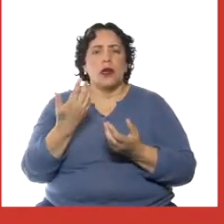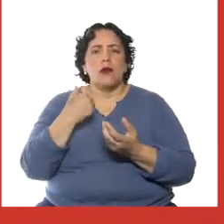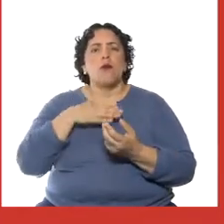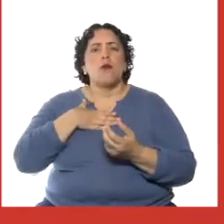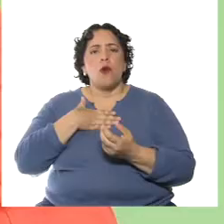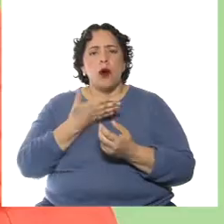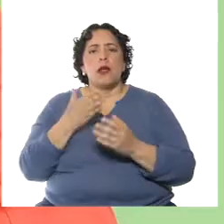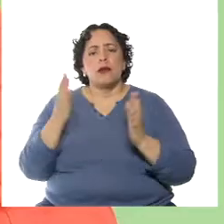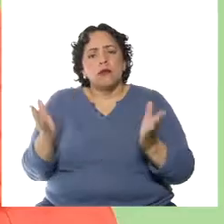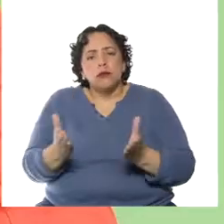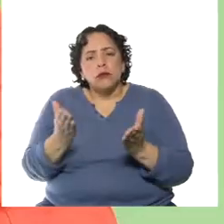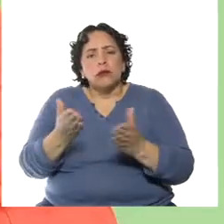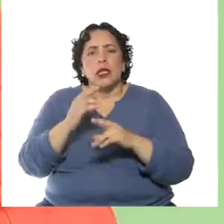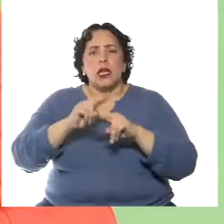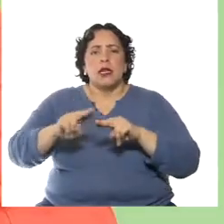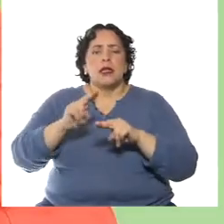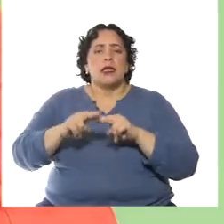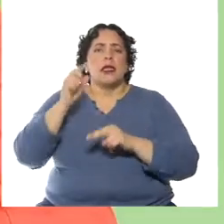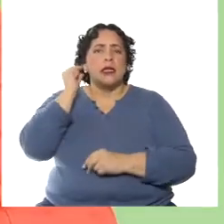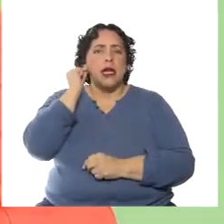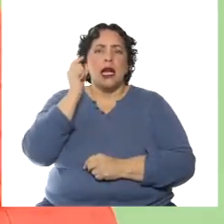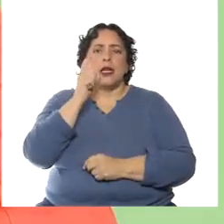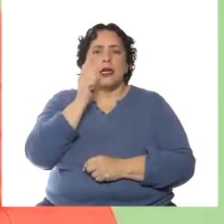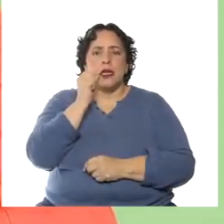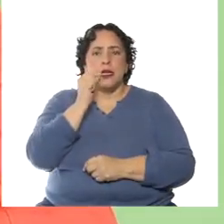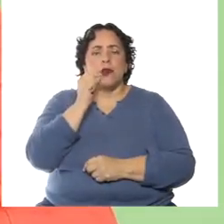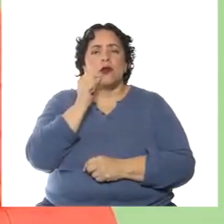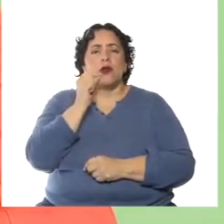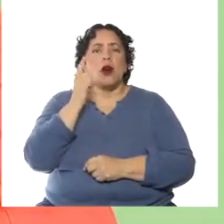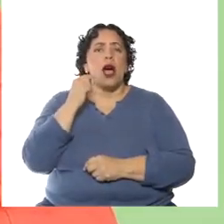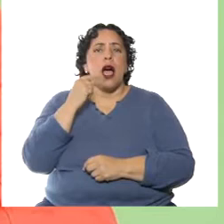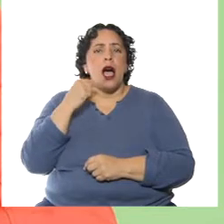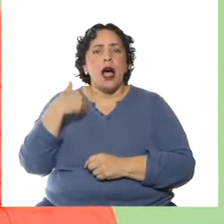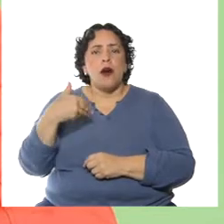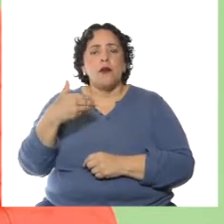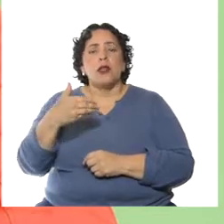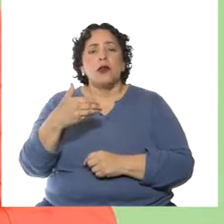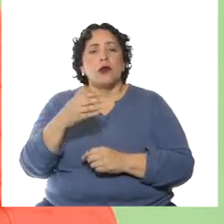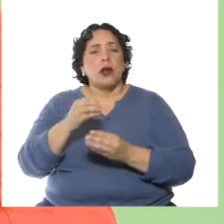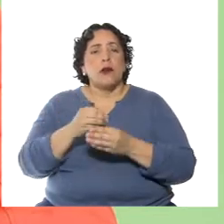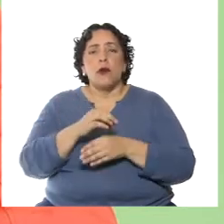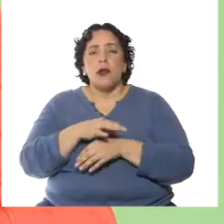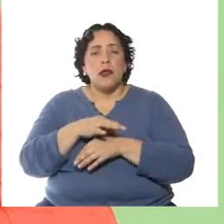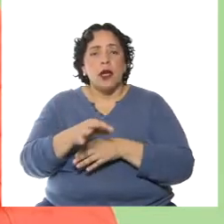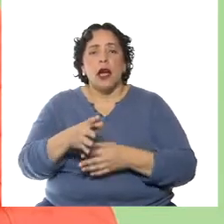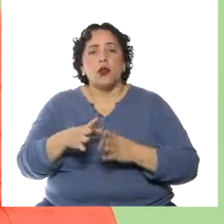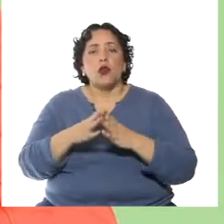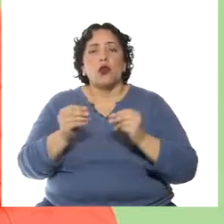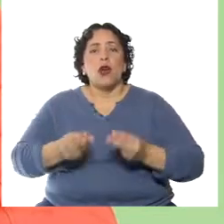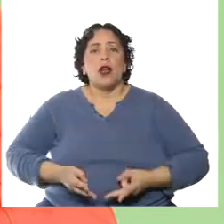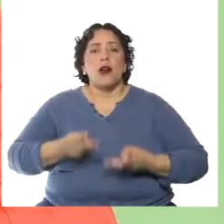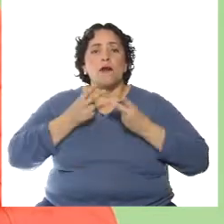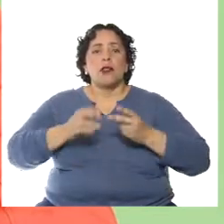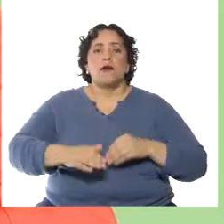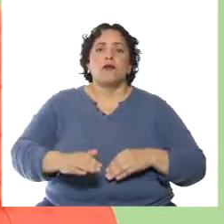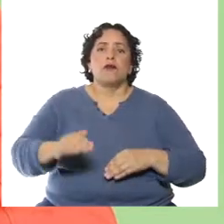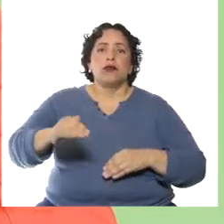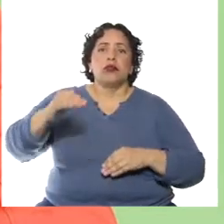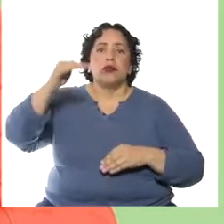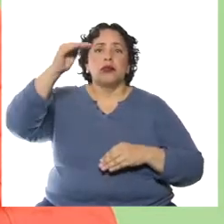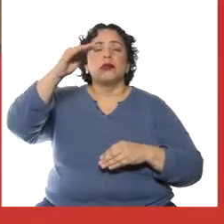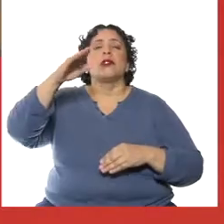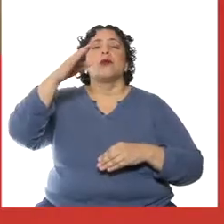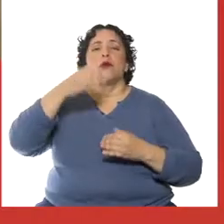podemos incentivar en la niña y en el niño hábitos que son para toda la vida, que le va a permitir